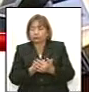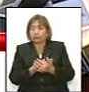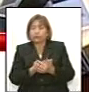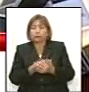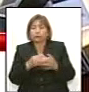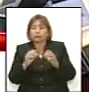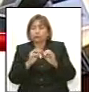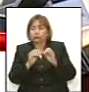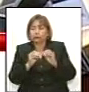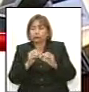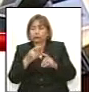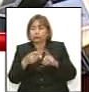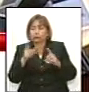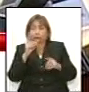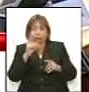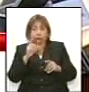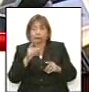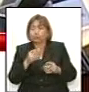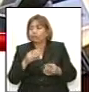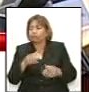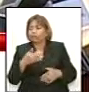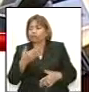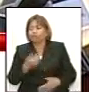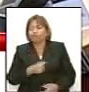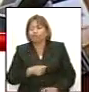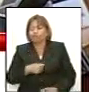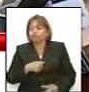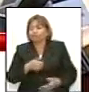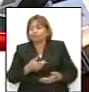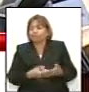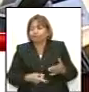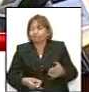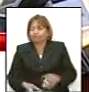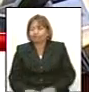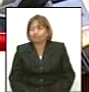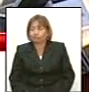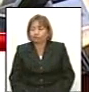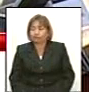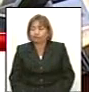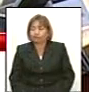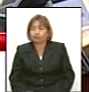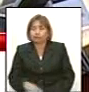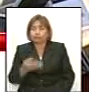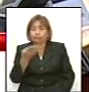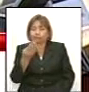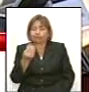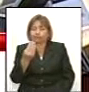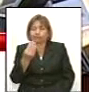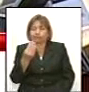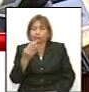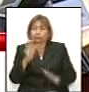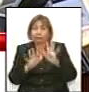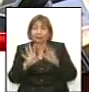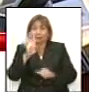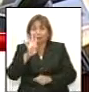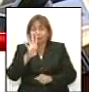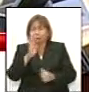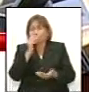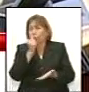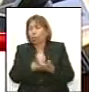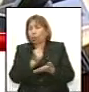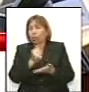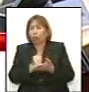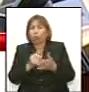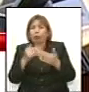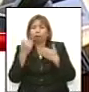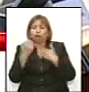serie. Pero algo que nos ha parecido sumamente relevante es que no solo tenemos los 14 sellos, que en realidad es una edición